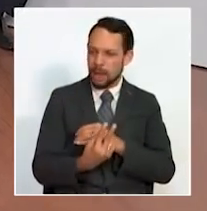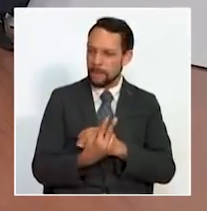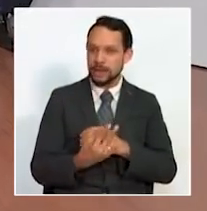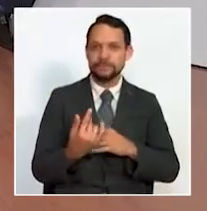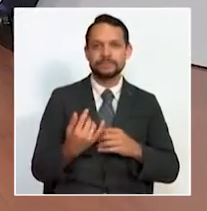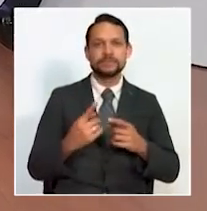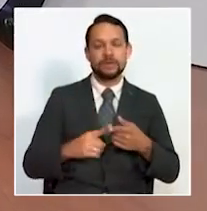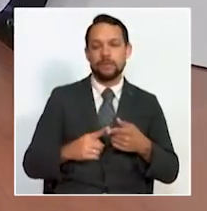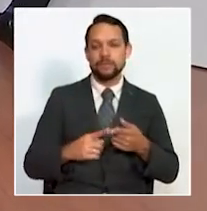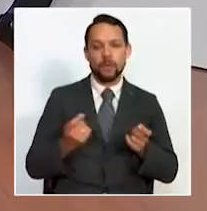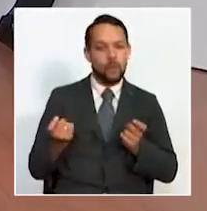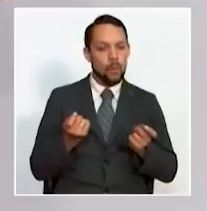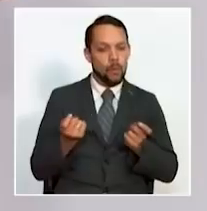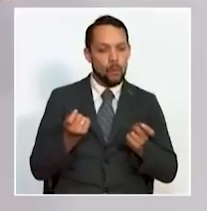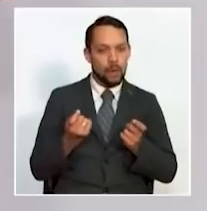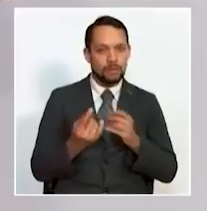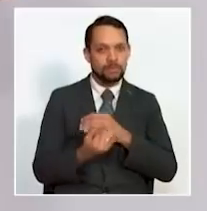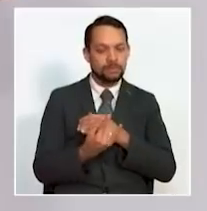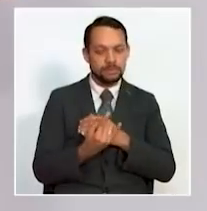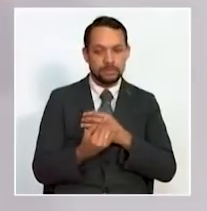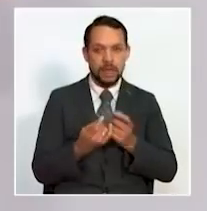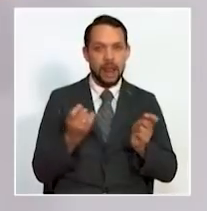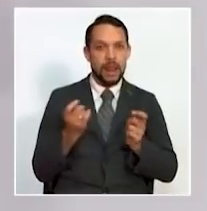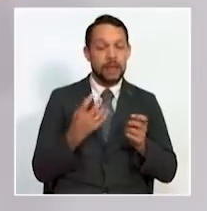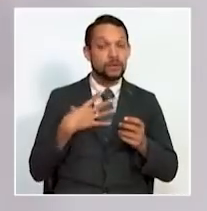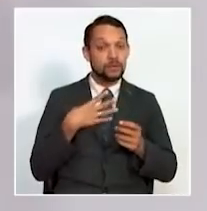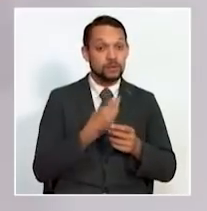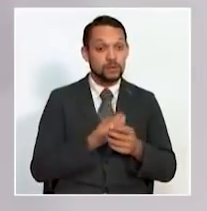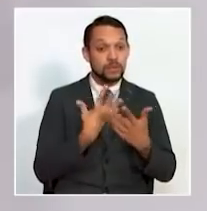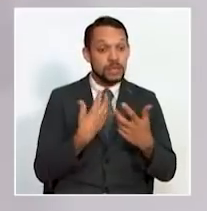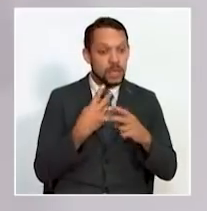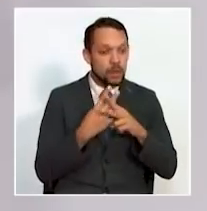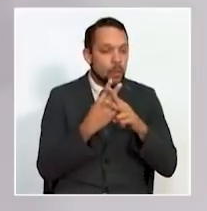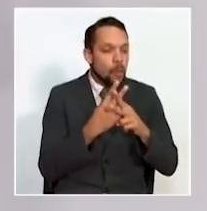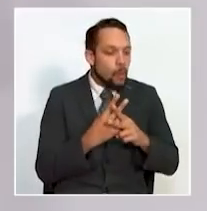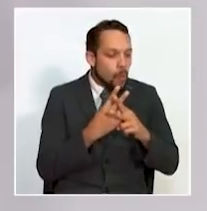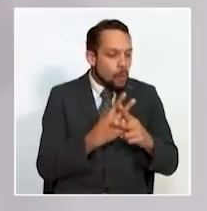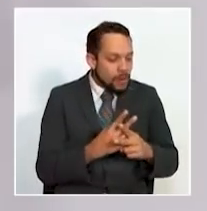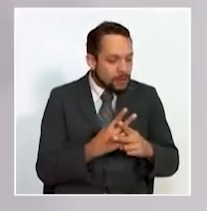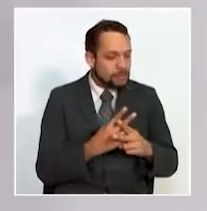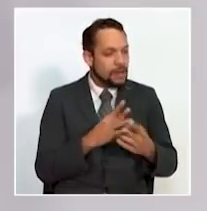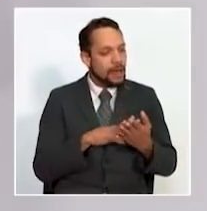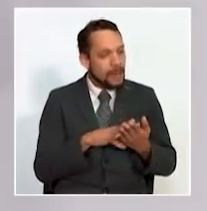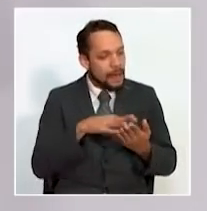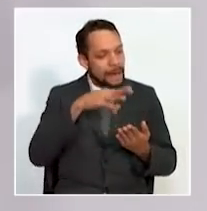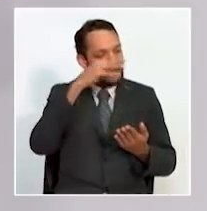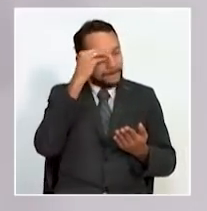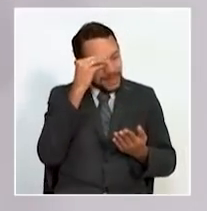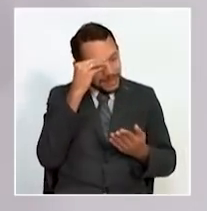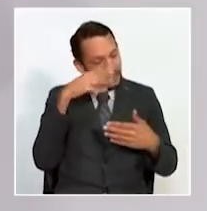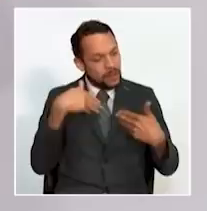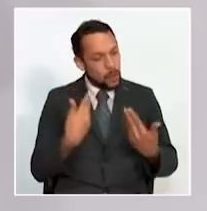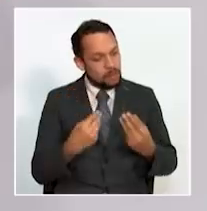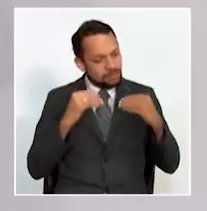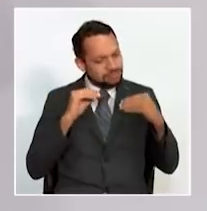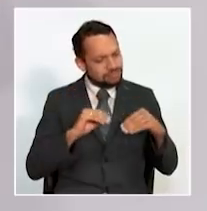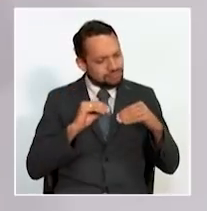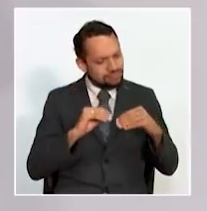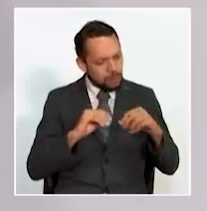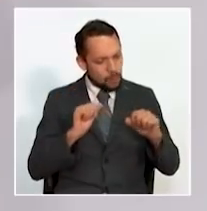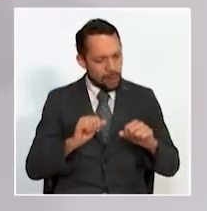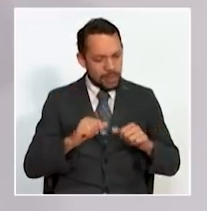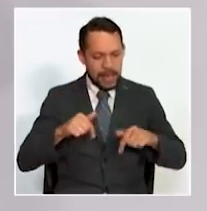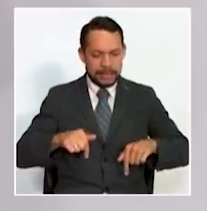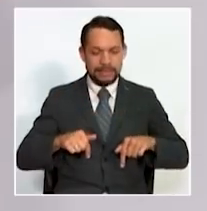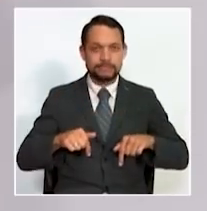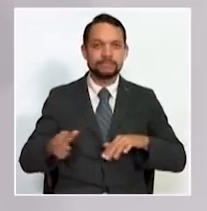siguen tan cuidadosamente las indicaciones de lo que queremos transmitirles y enseñarles desde aquí.